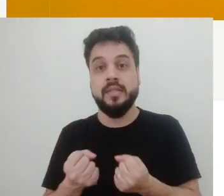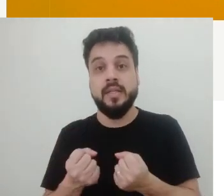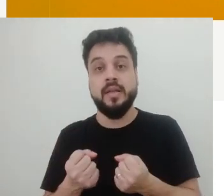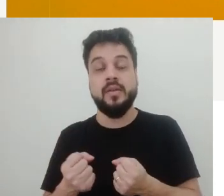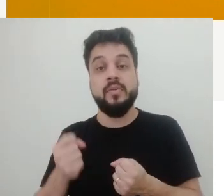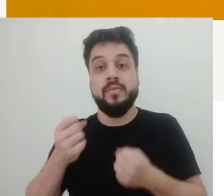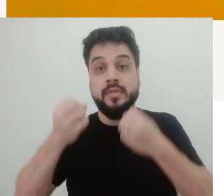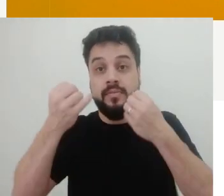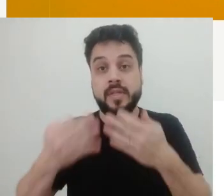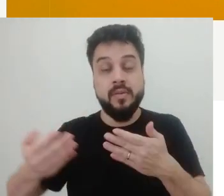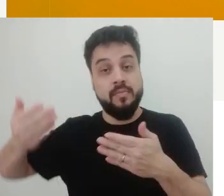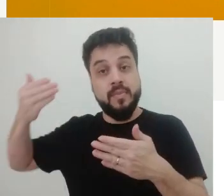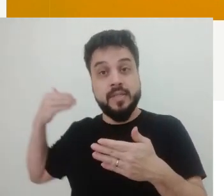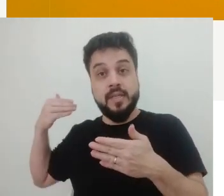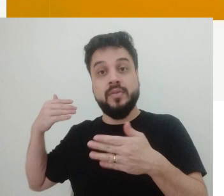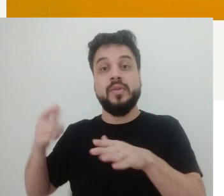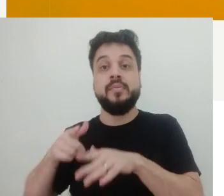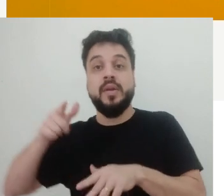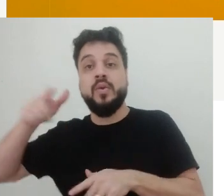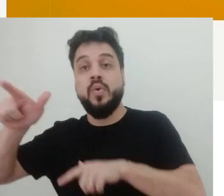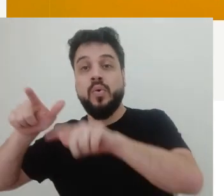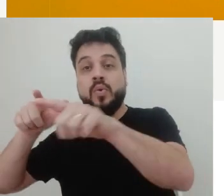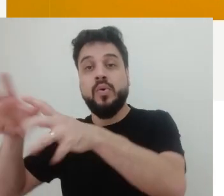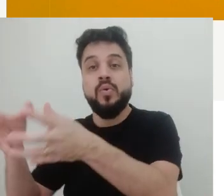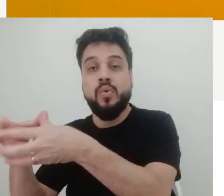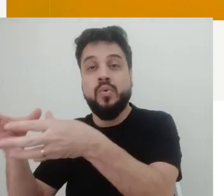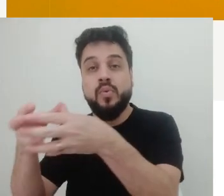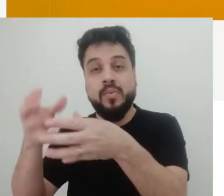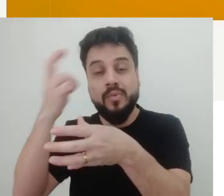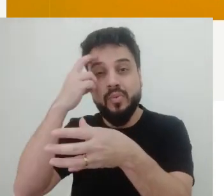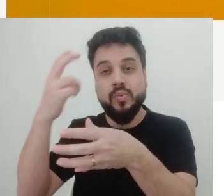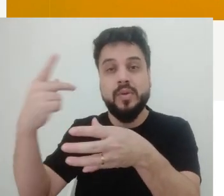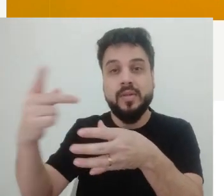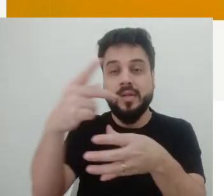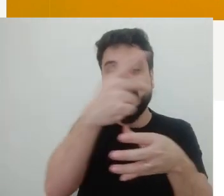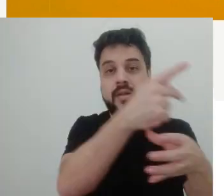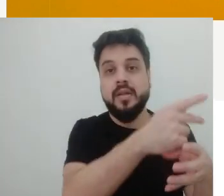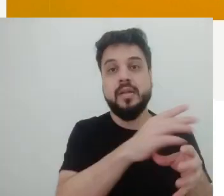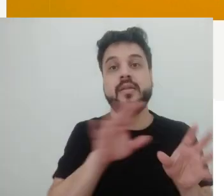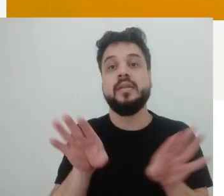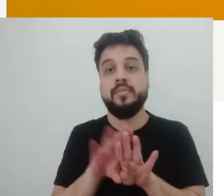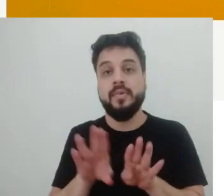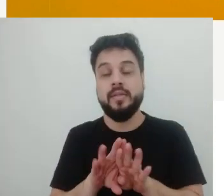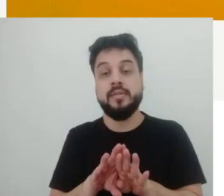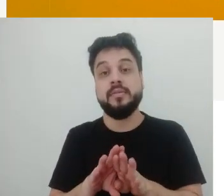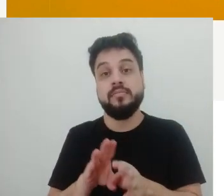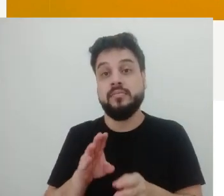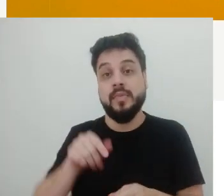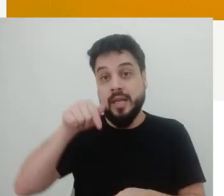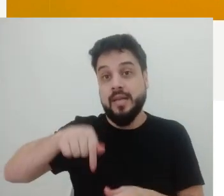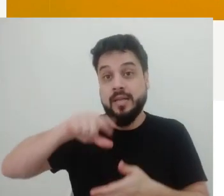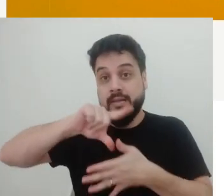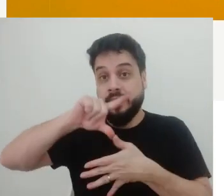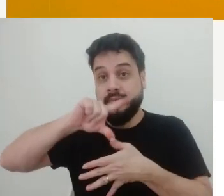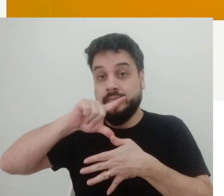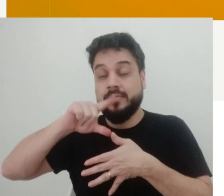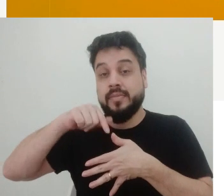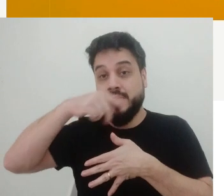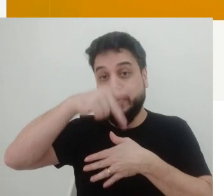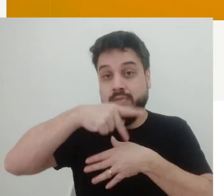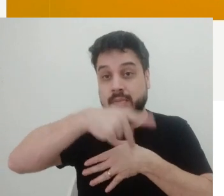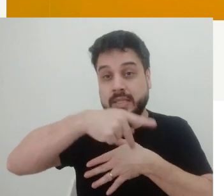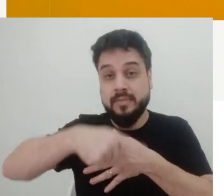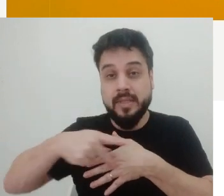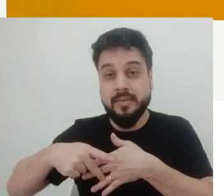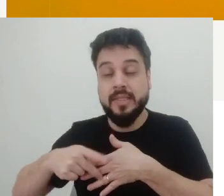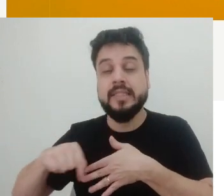de diferencias que debemos asumir histórico-culturalmente para entendernos. Puede decirse que